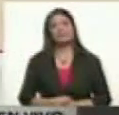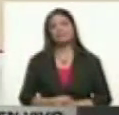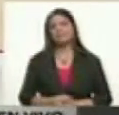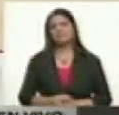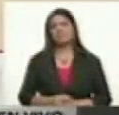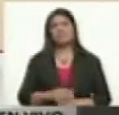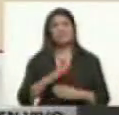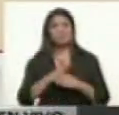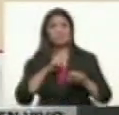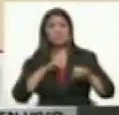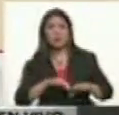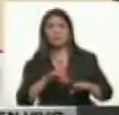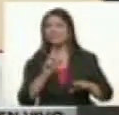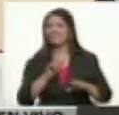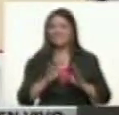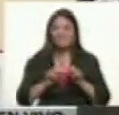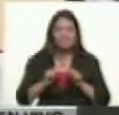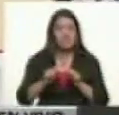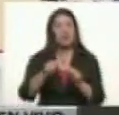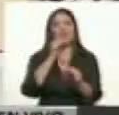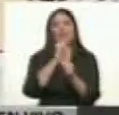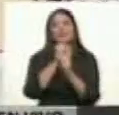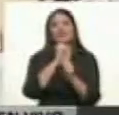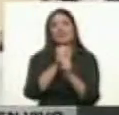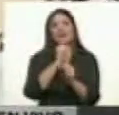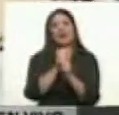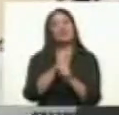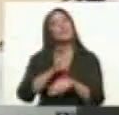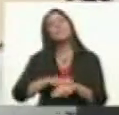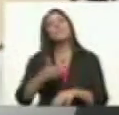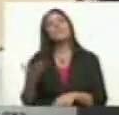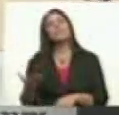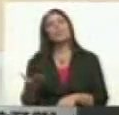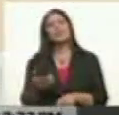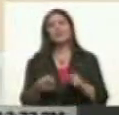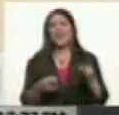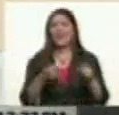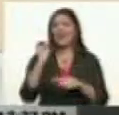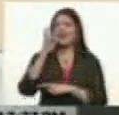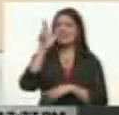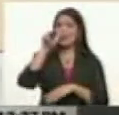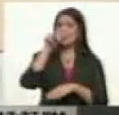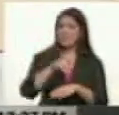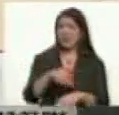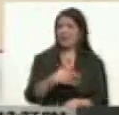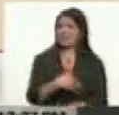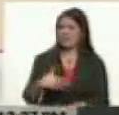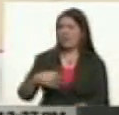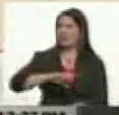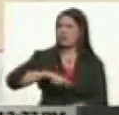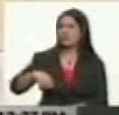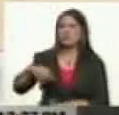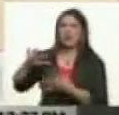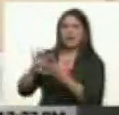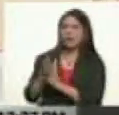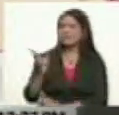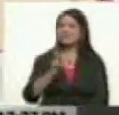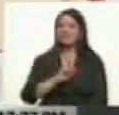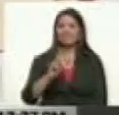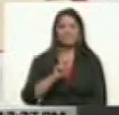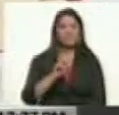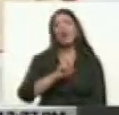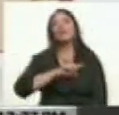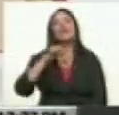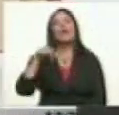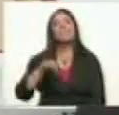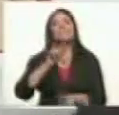vamos a detener, no lo vamos a hacer porque quiera una asamblea adeco burguesa de torpedear la